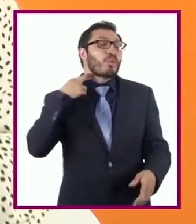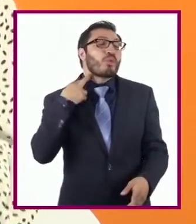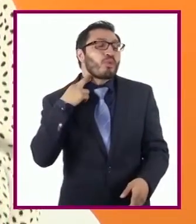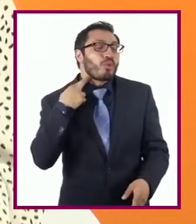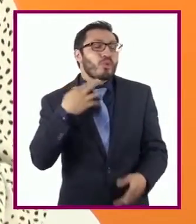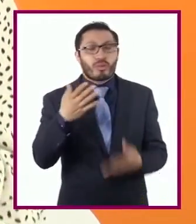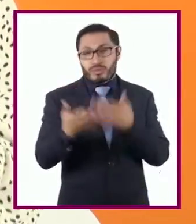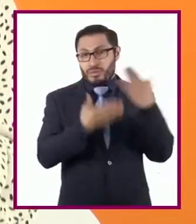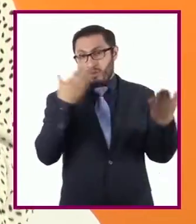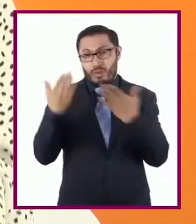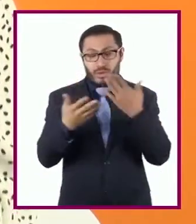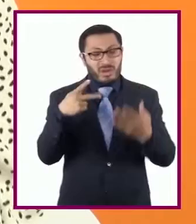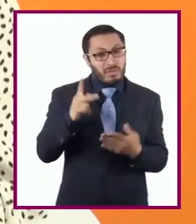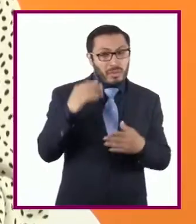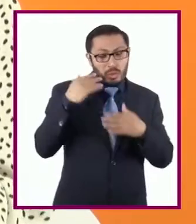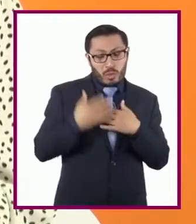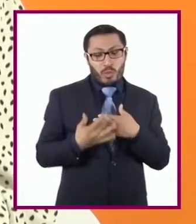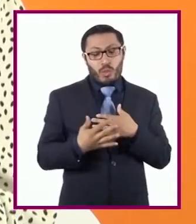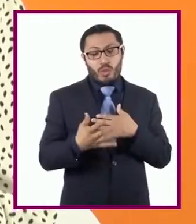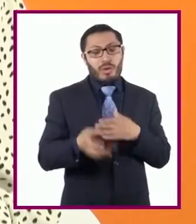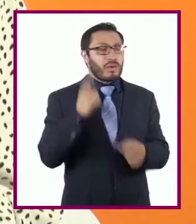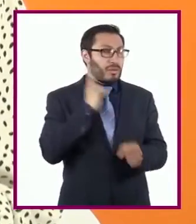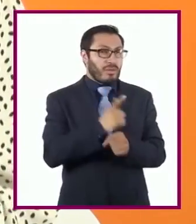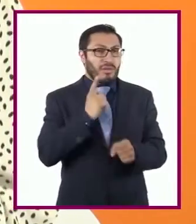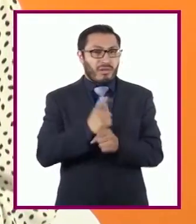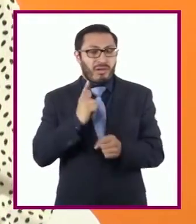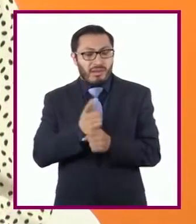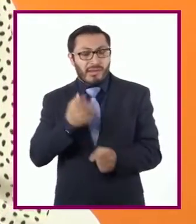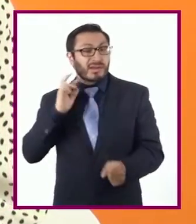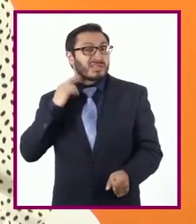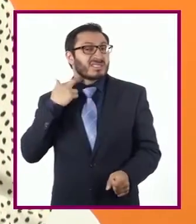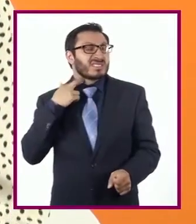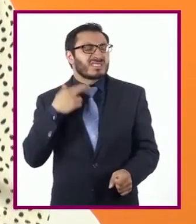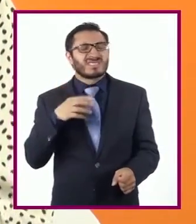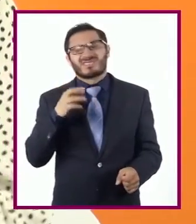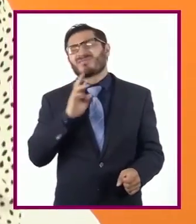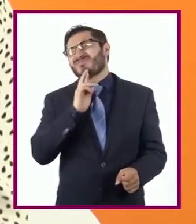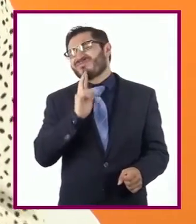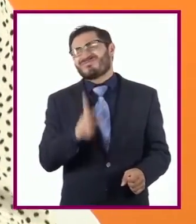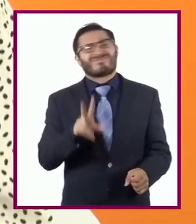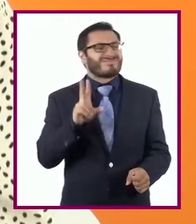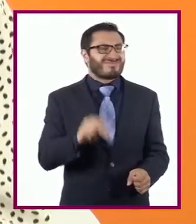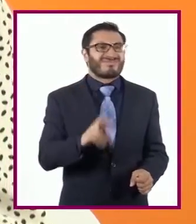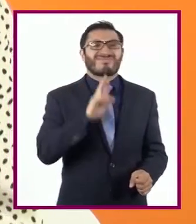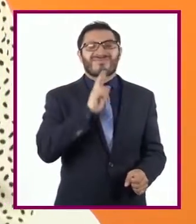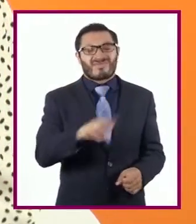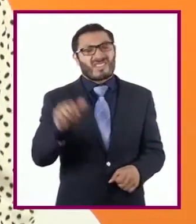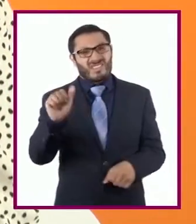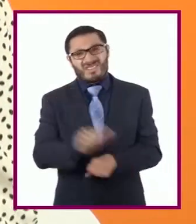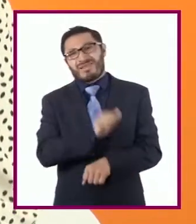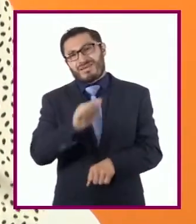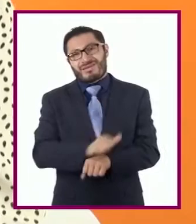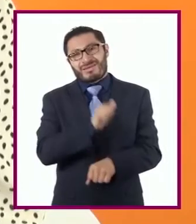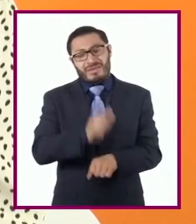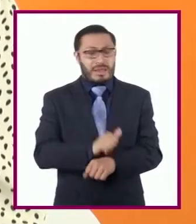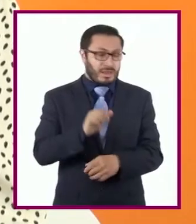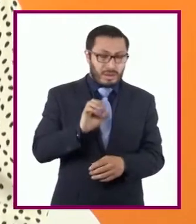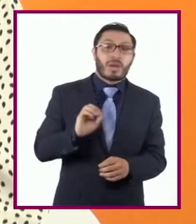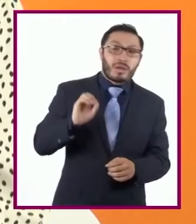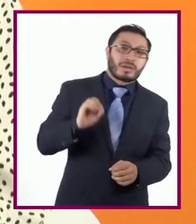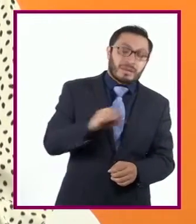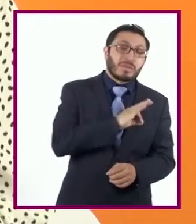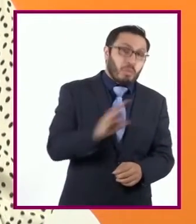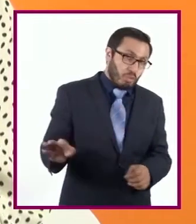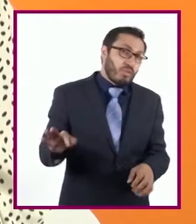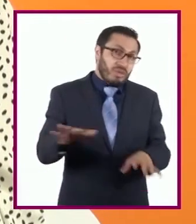más adelante, cuando voy descubriendo la robótica, me doy cuenta que a lo mejor quiero una ingeniería automotriz. Entonces, por supuesto que se valen